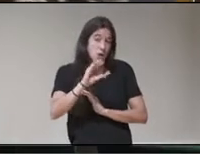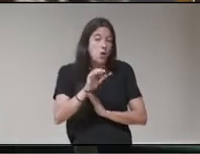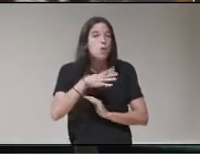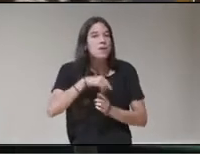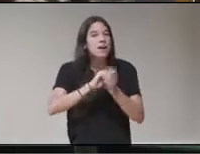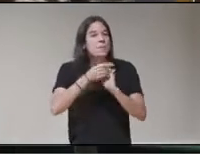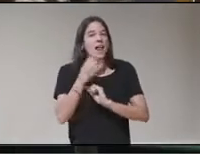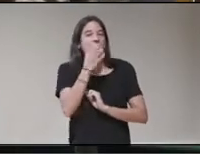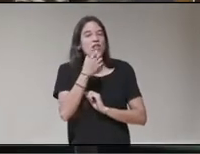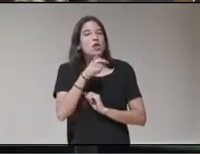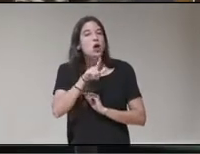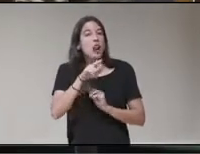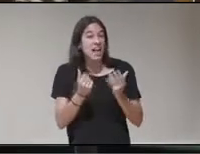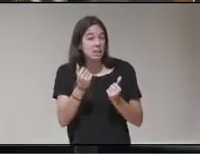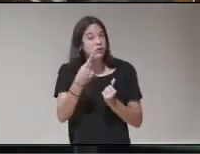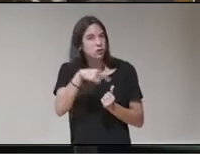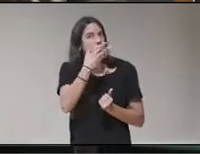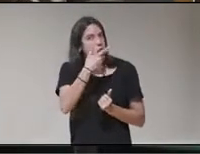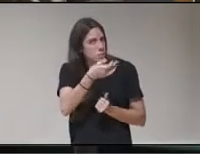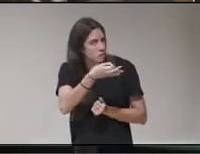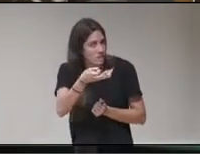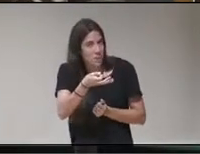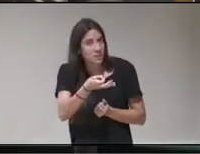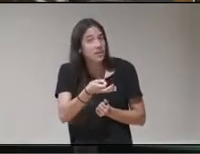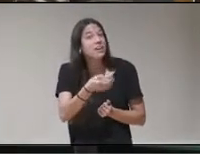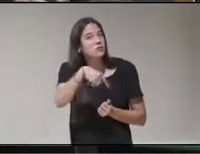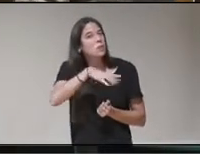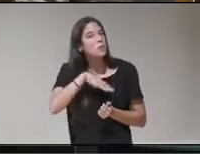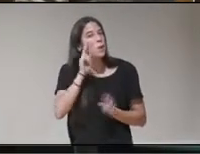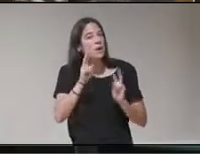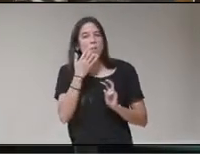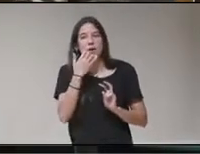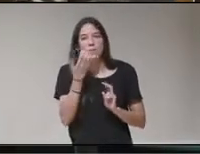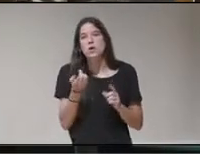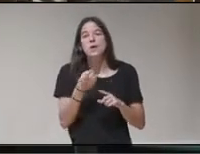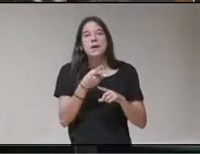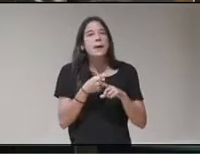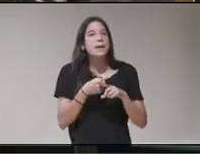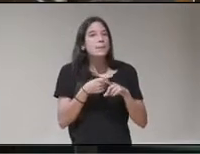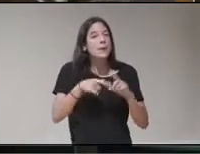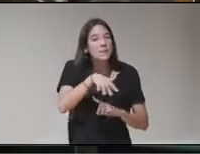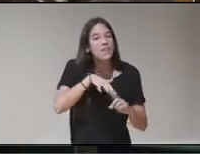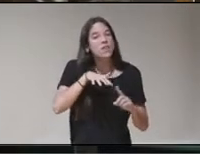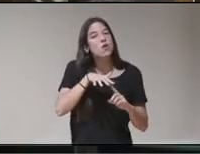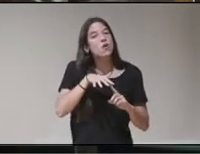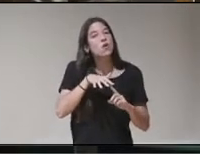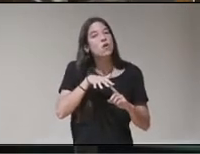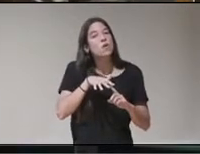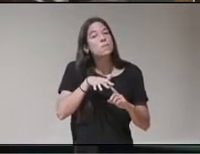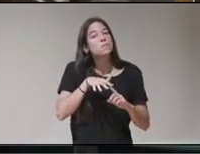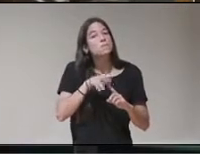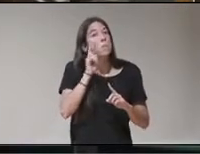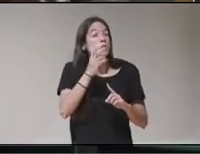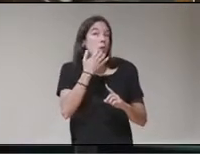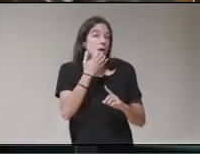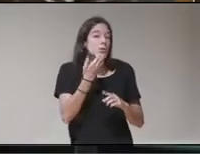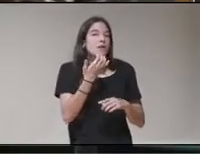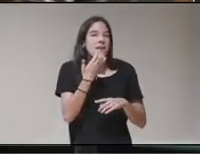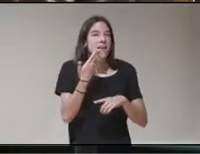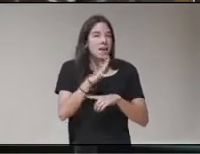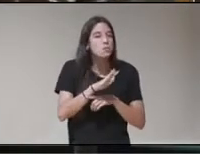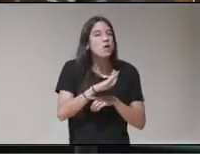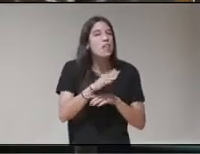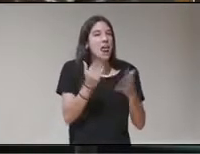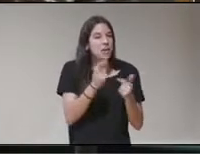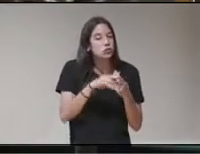todos conocemos y que, por ejemplo, observamos pues, en el medio EMB con la lactosa o en el medio de Chapman,